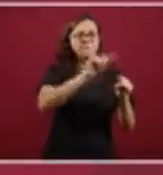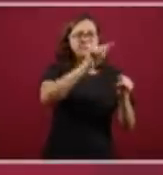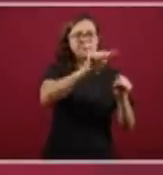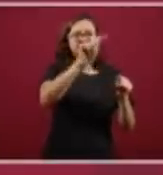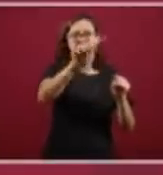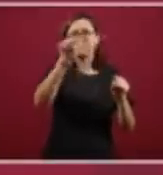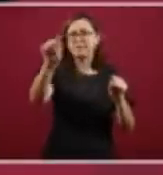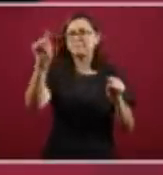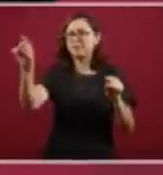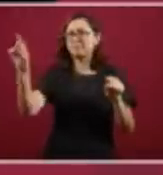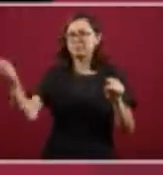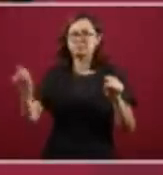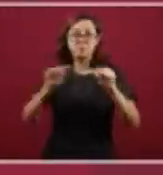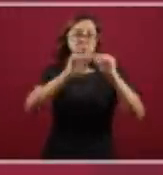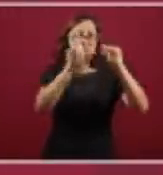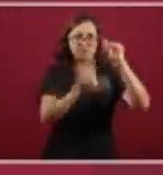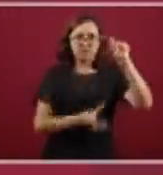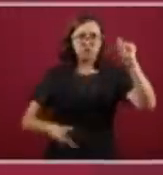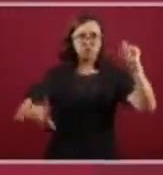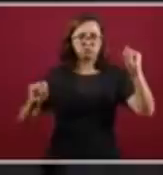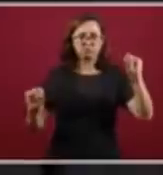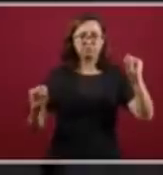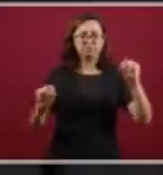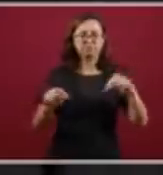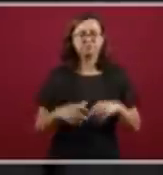en todo el país.